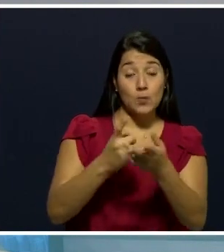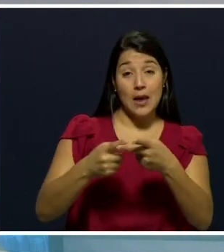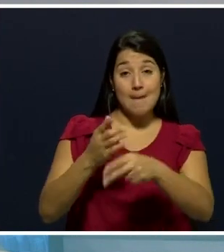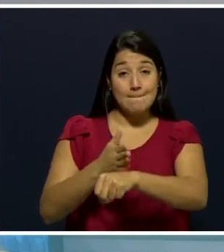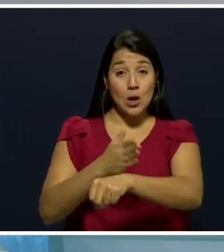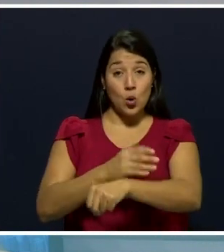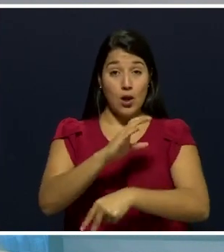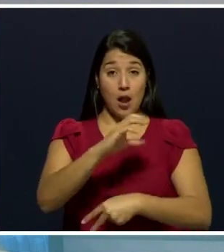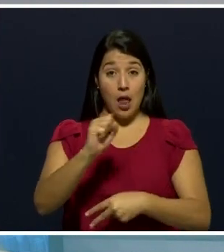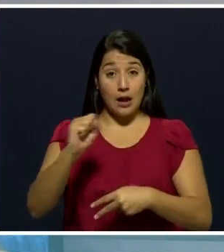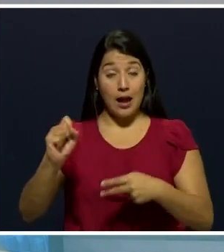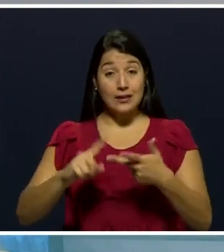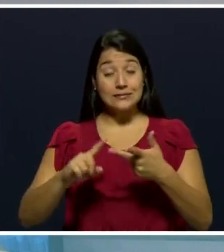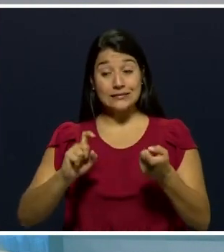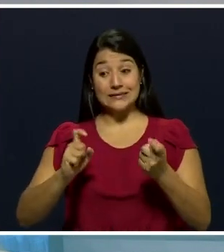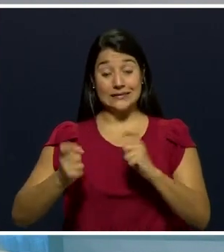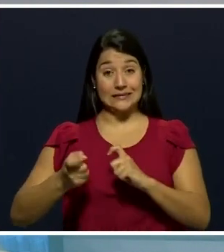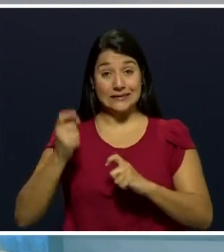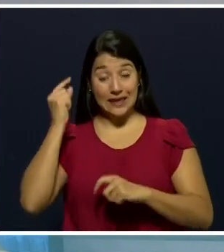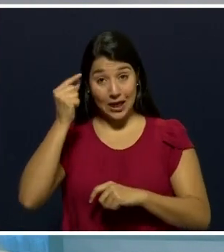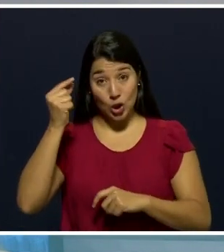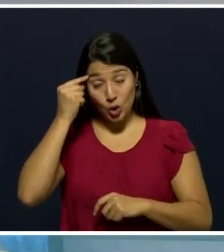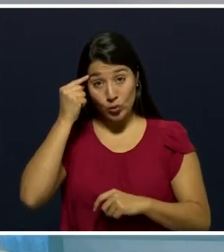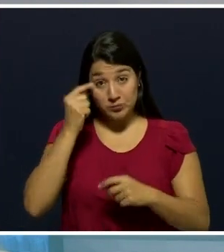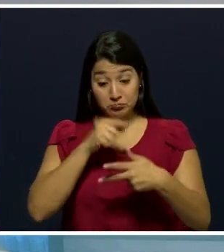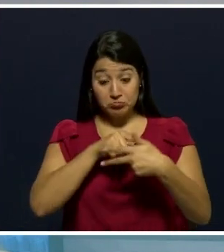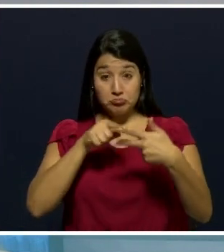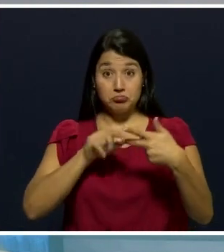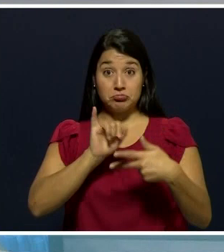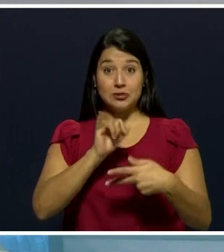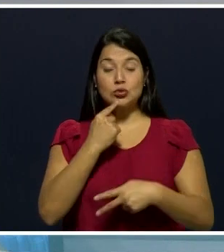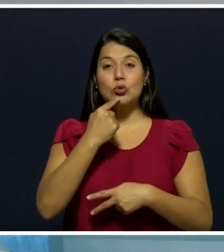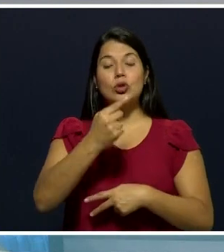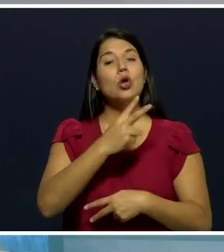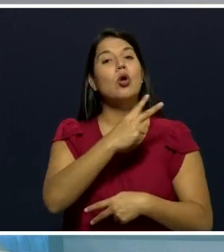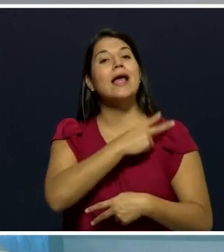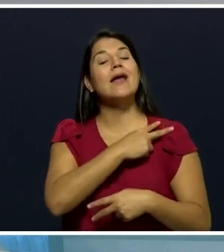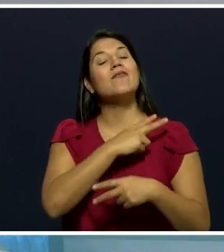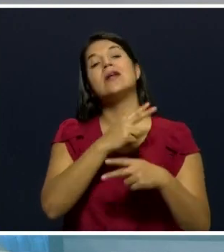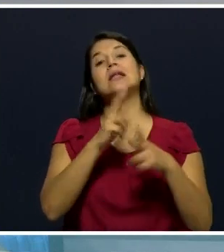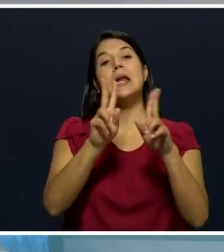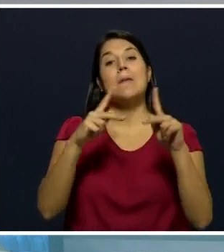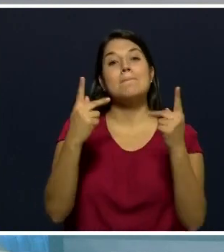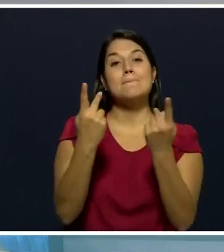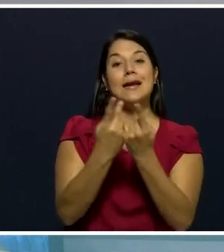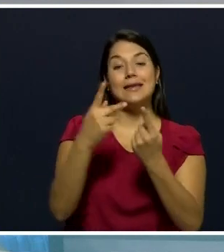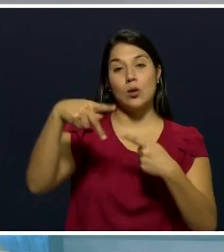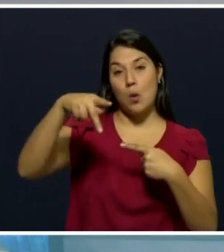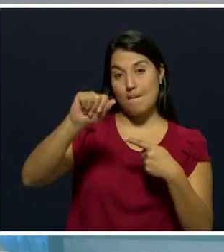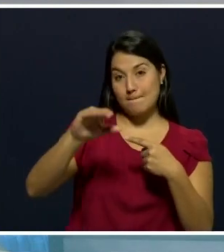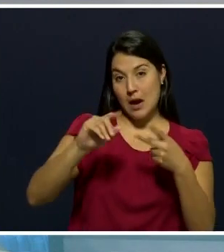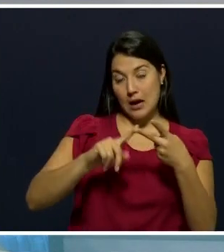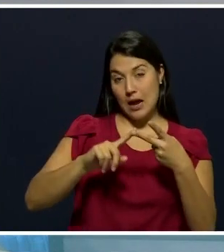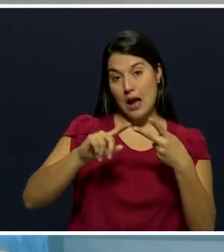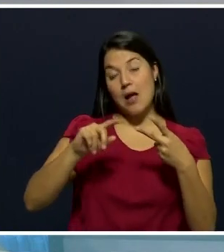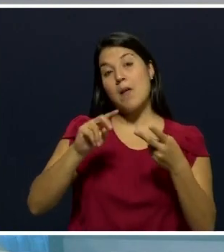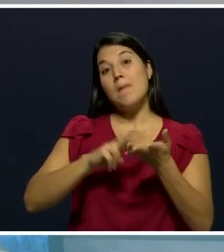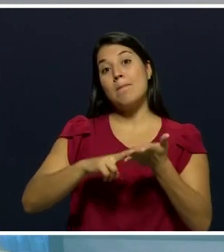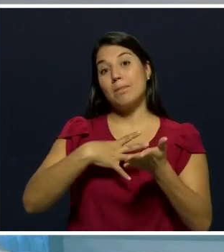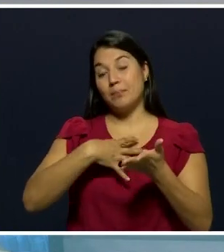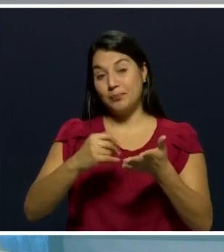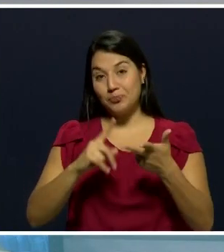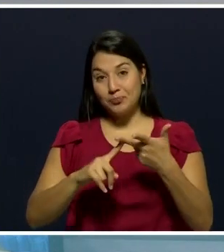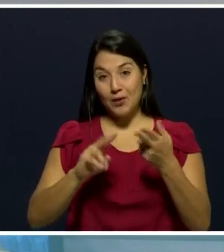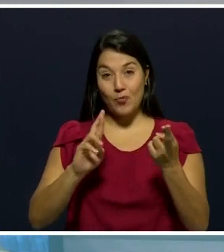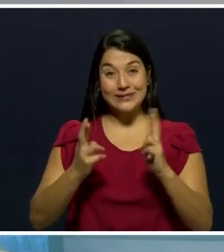el Estado. Así lo indicaron los jefes de las fracciones del PAC, del PLN y de Restauración